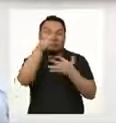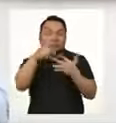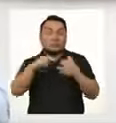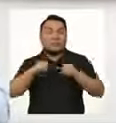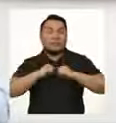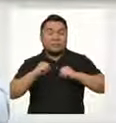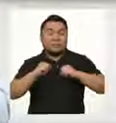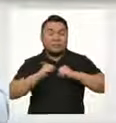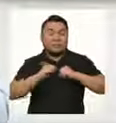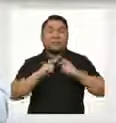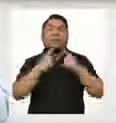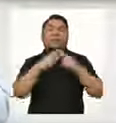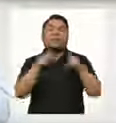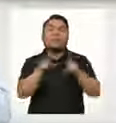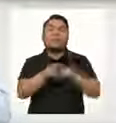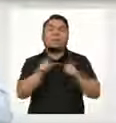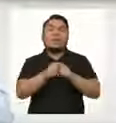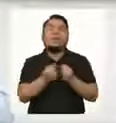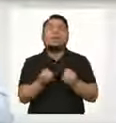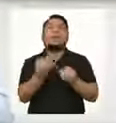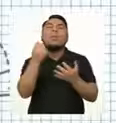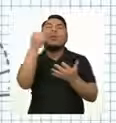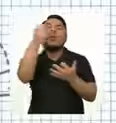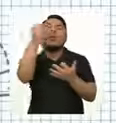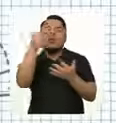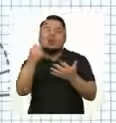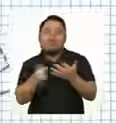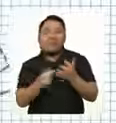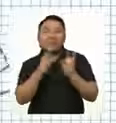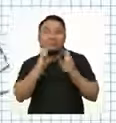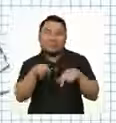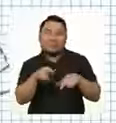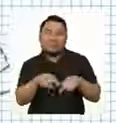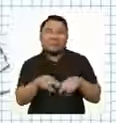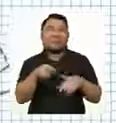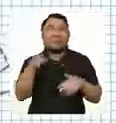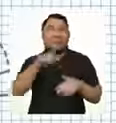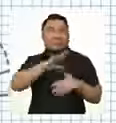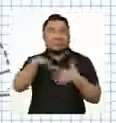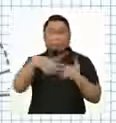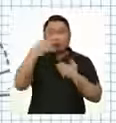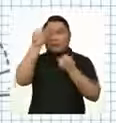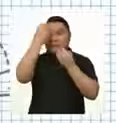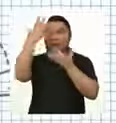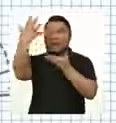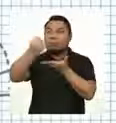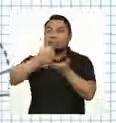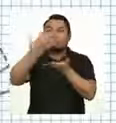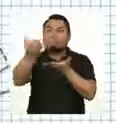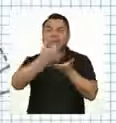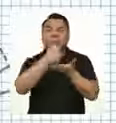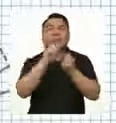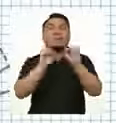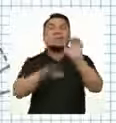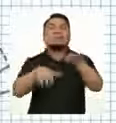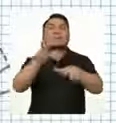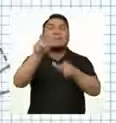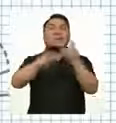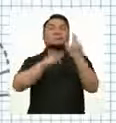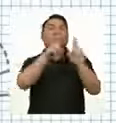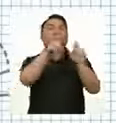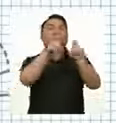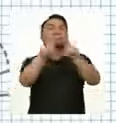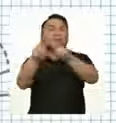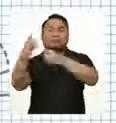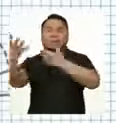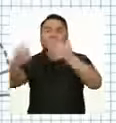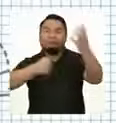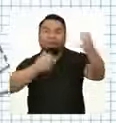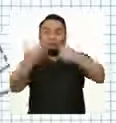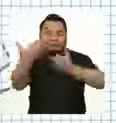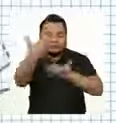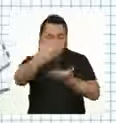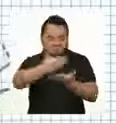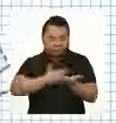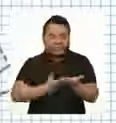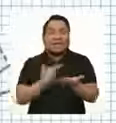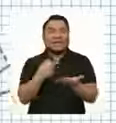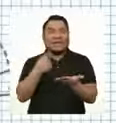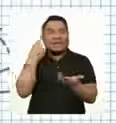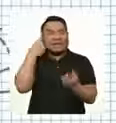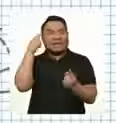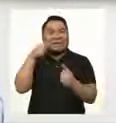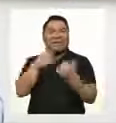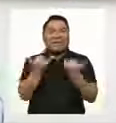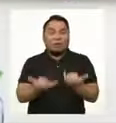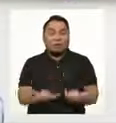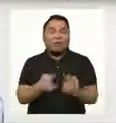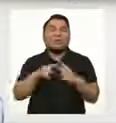física también es cuantitativa. Y con los datos que hemos recolectado de las 30 personas que se han encuestado, vamos a empezar con el reto del programa